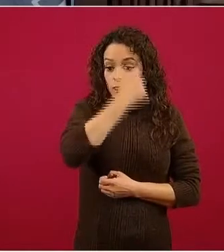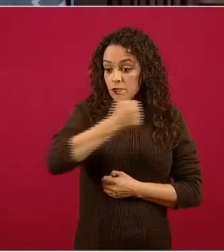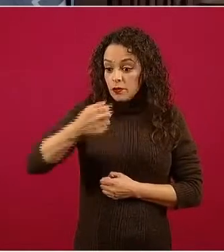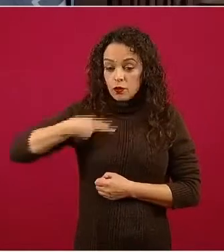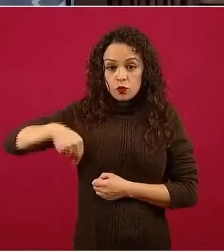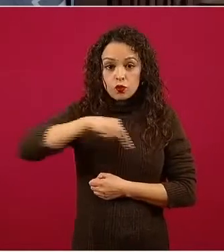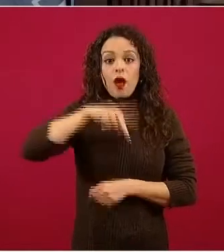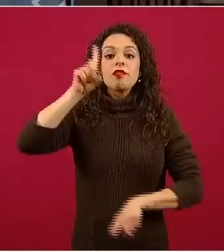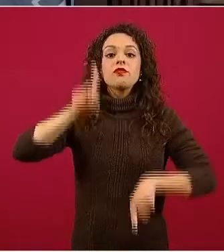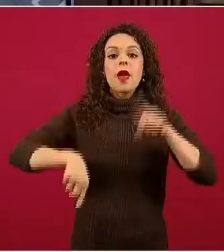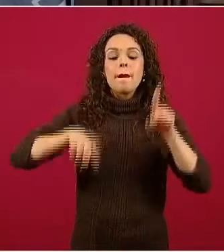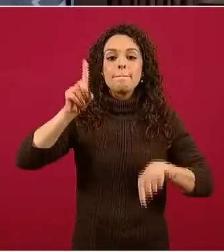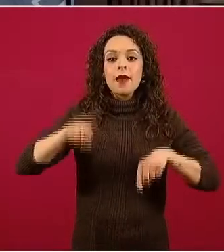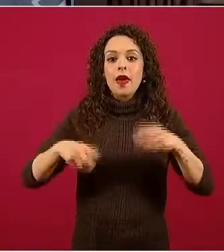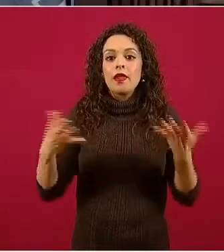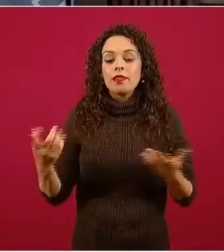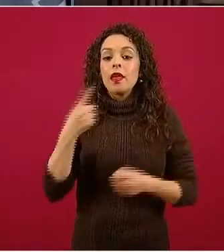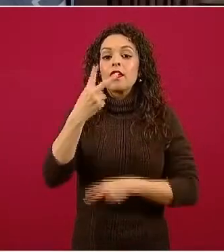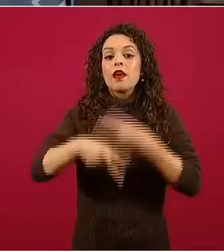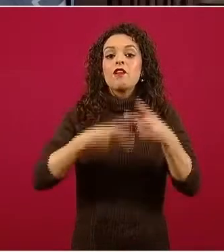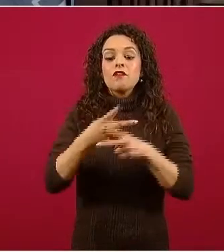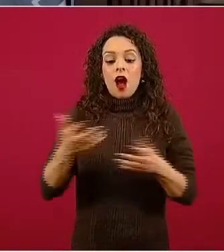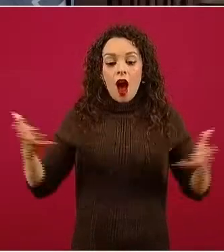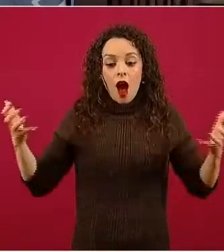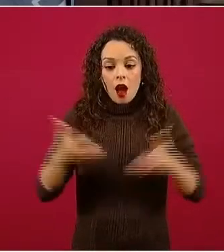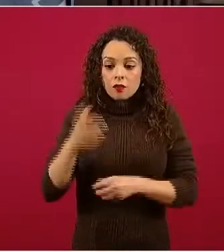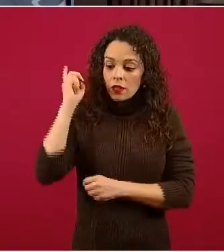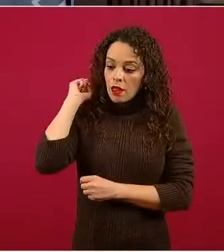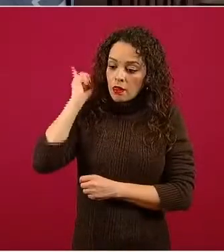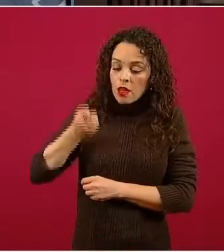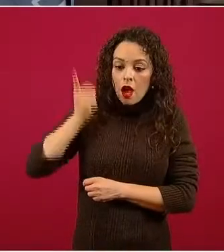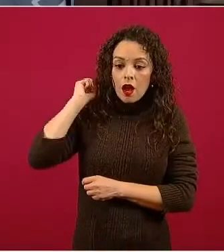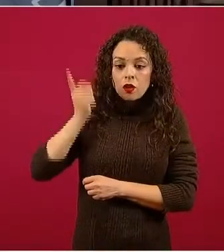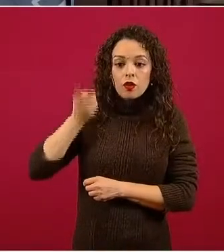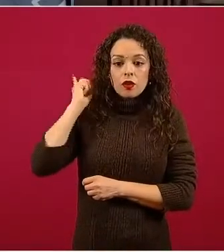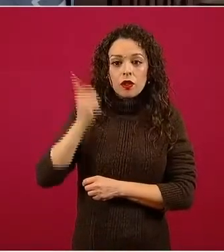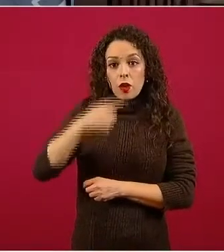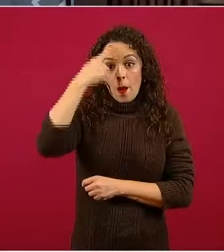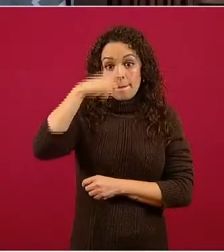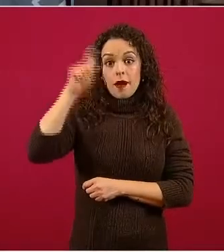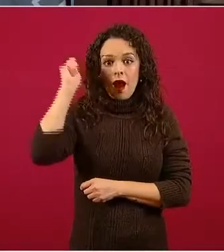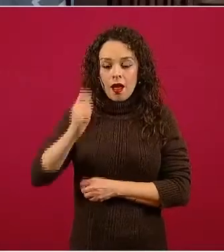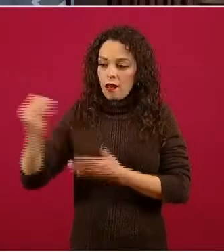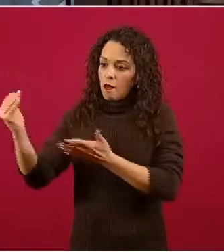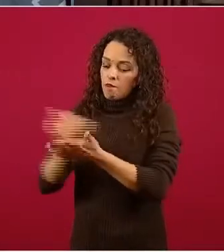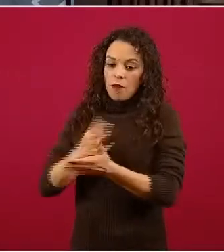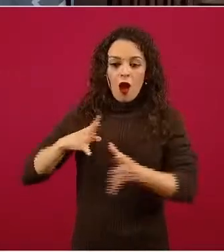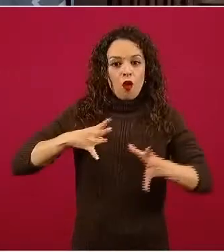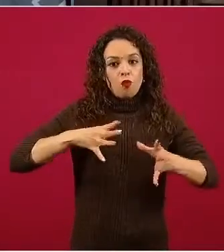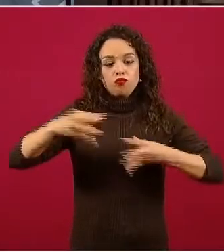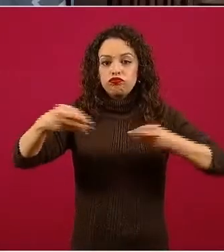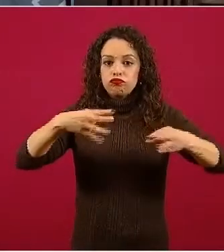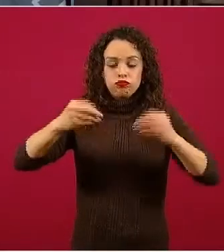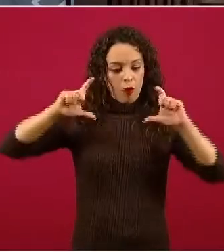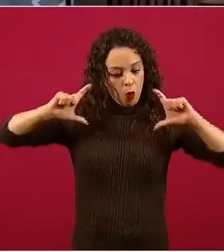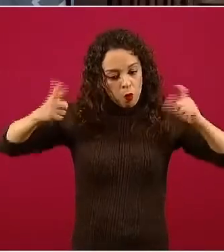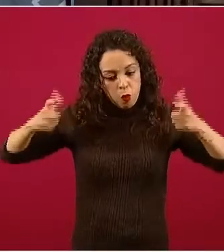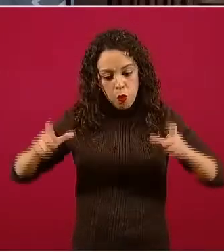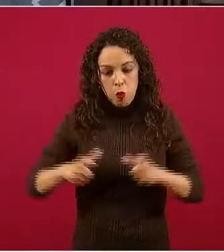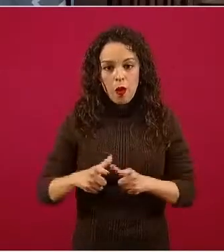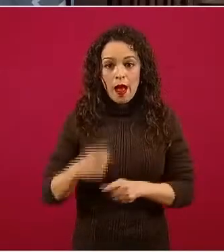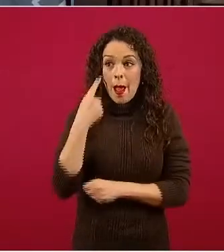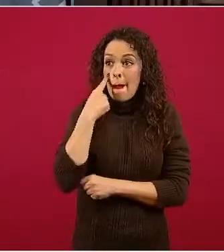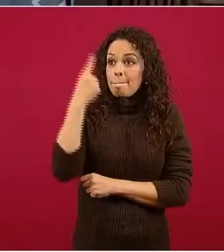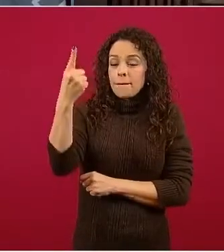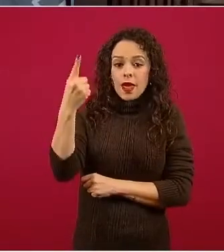nosotros, las acciones que tomemos todos los días, que bajen los contagios. Vean el gran ejemplo que están